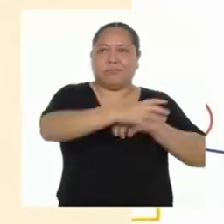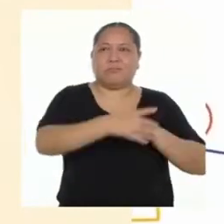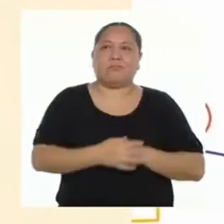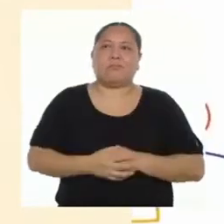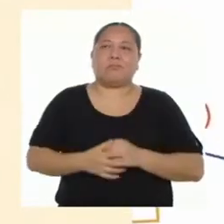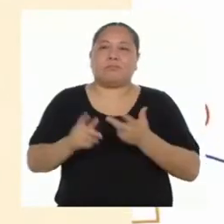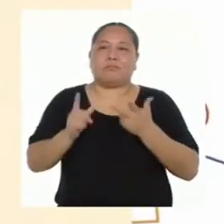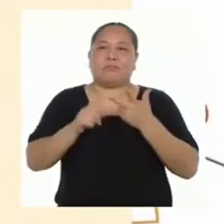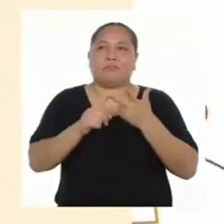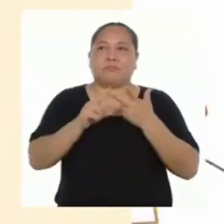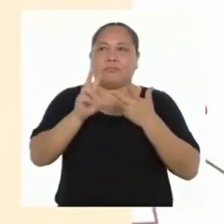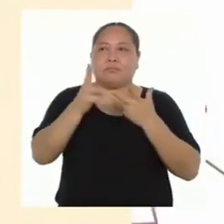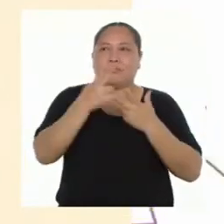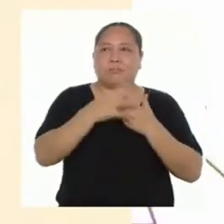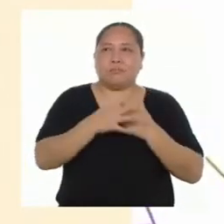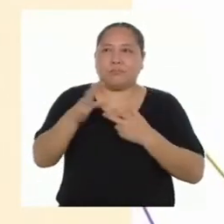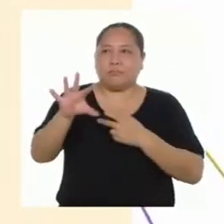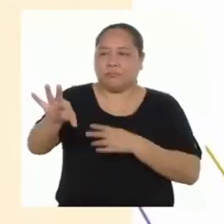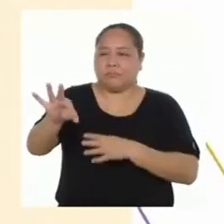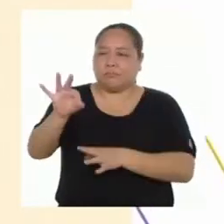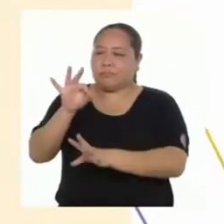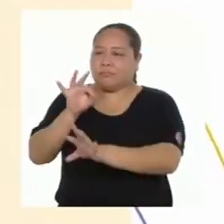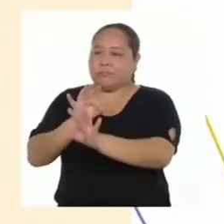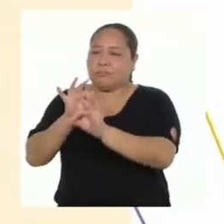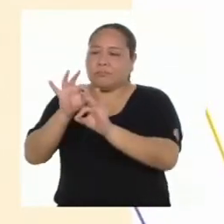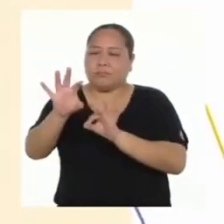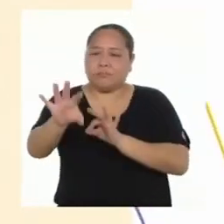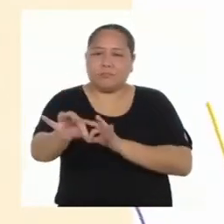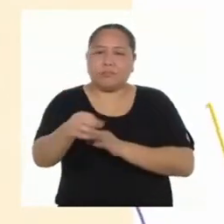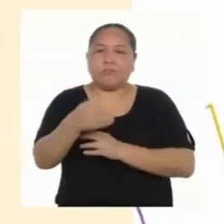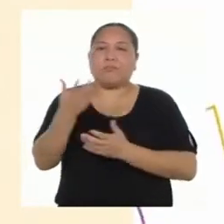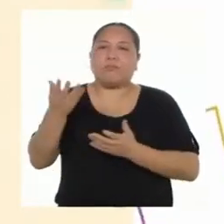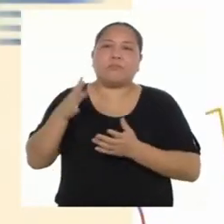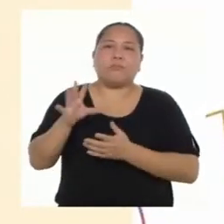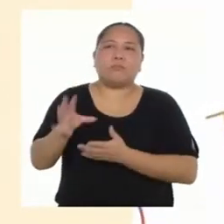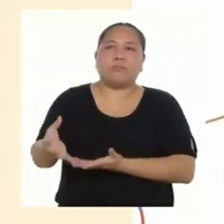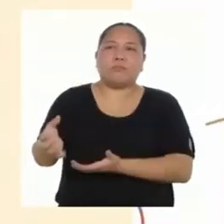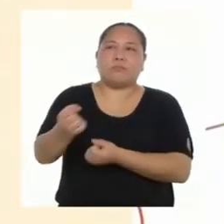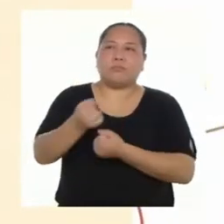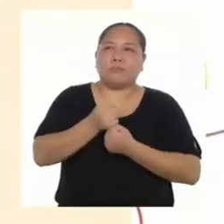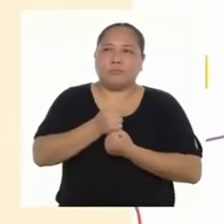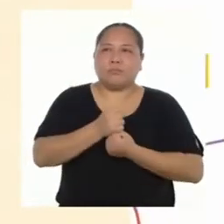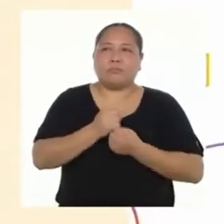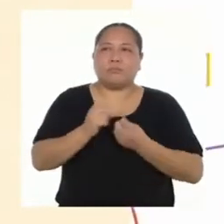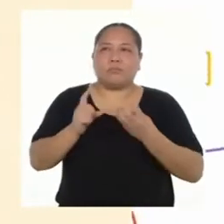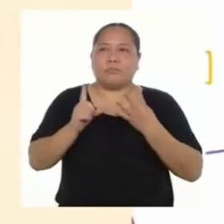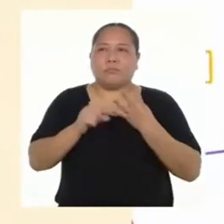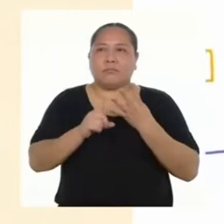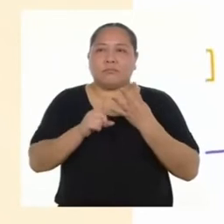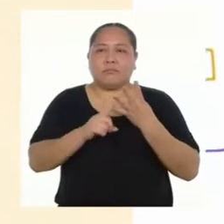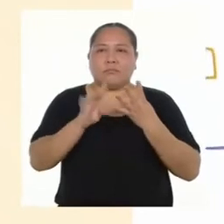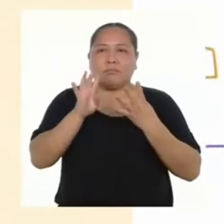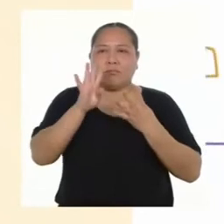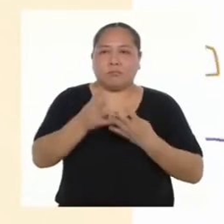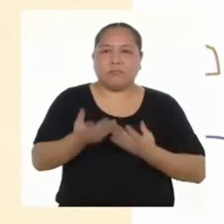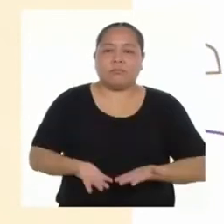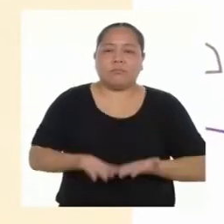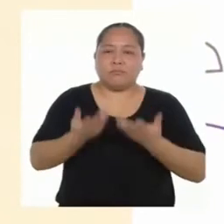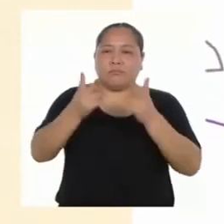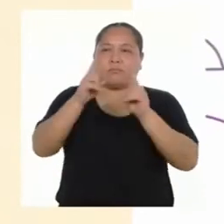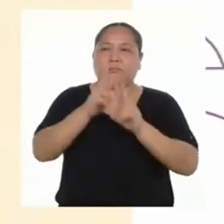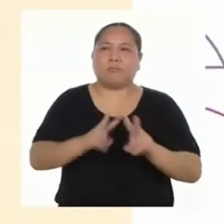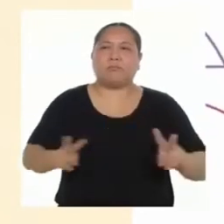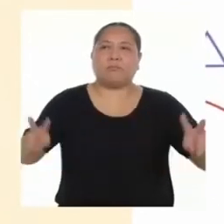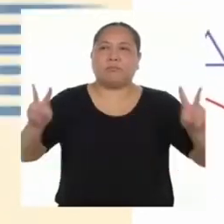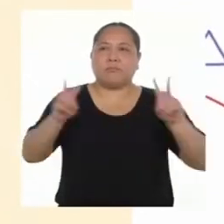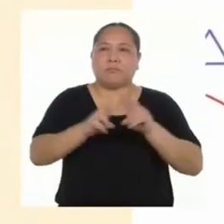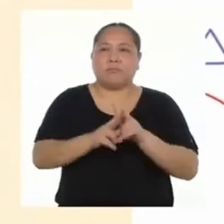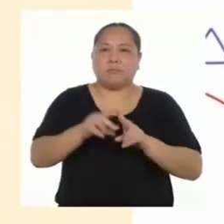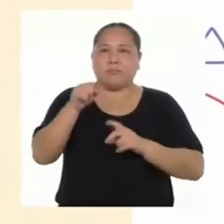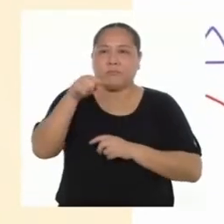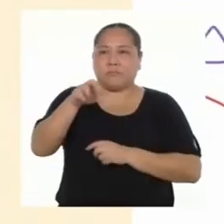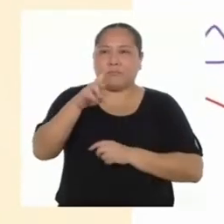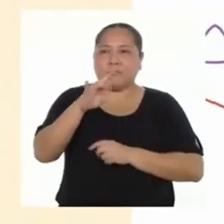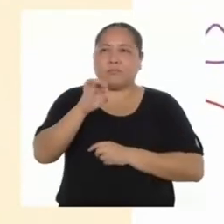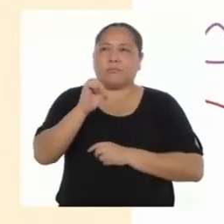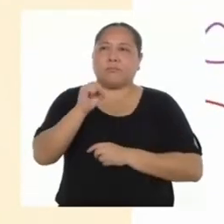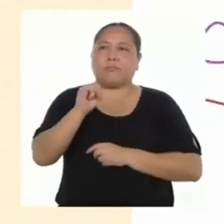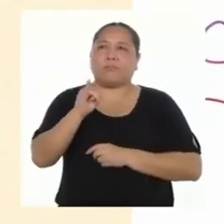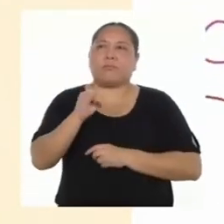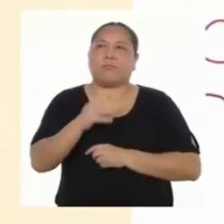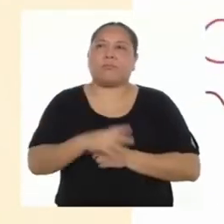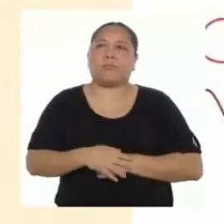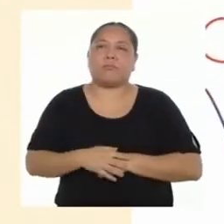3. Recolección selectiva de los residuos sólidos. 4. Valorización de residuos.